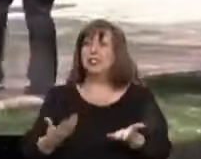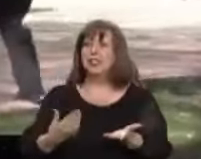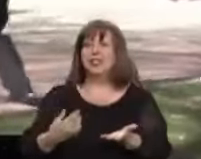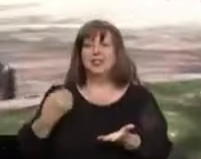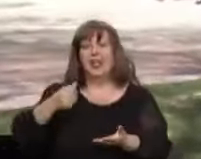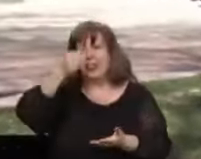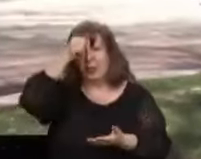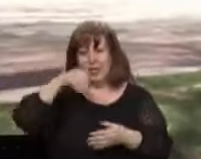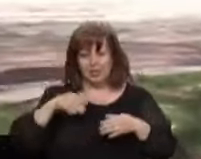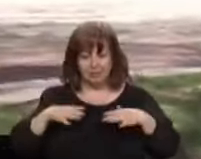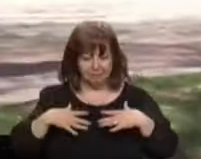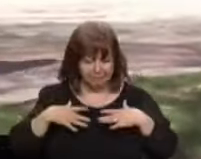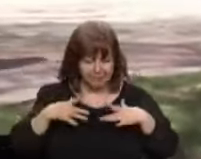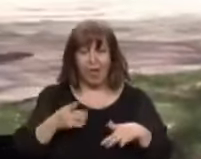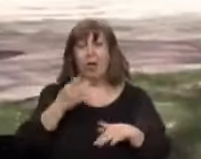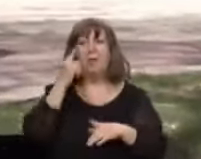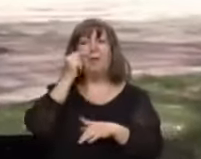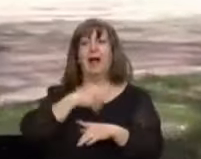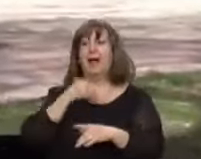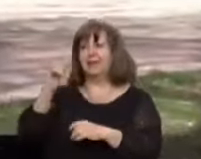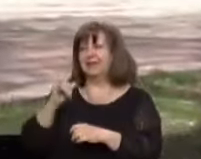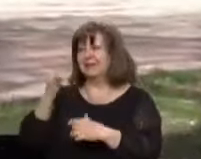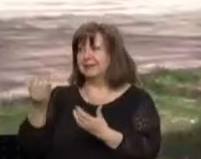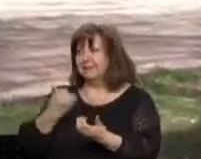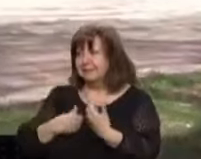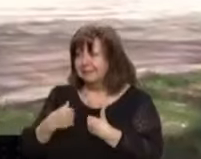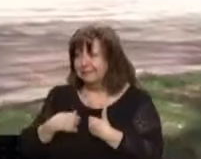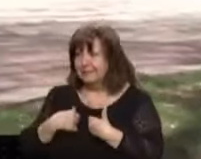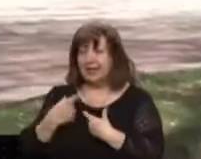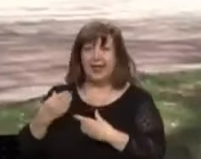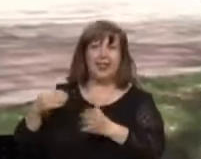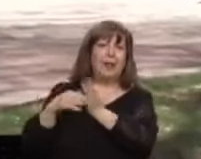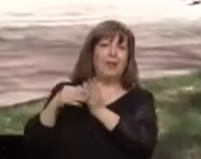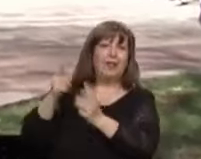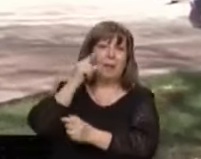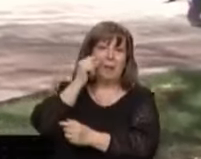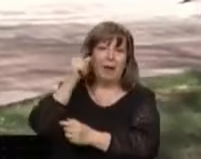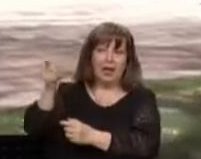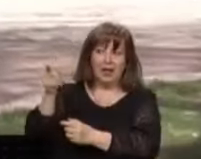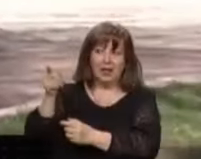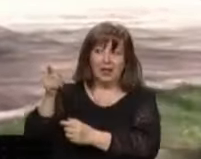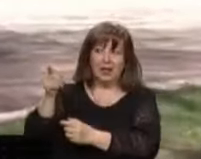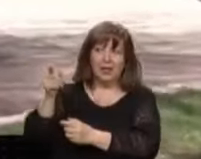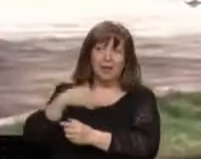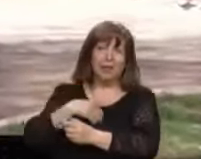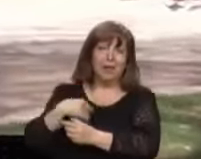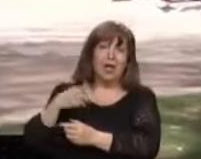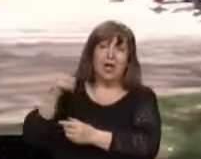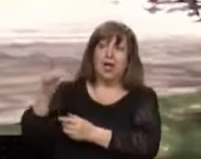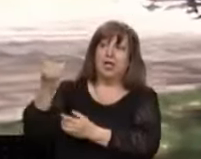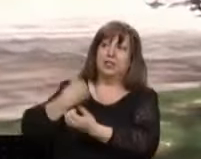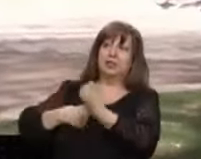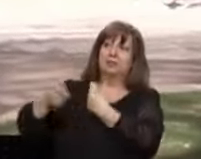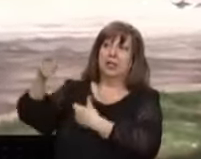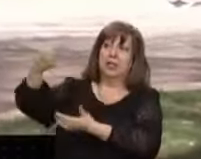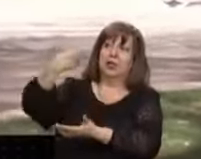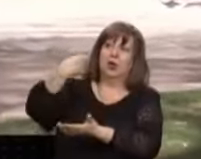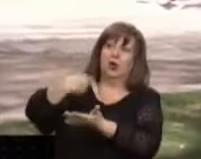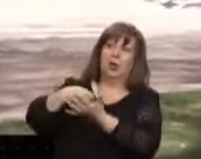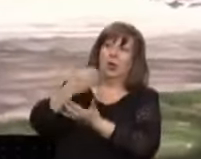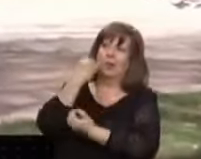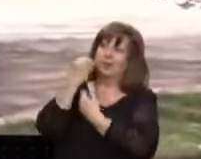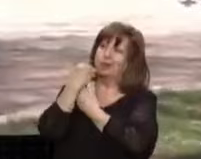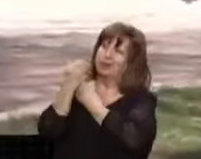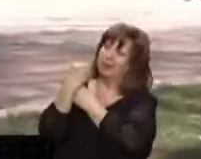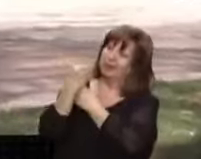seguramente el domingo cuando habl con mis papás o sea vos votas teniendo en cuenta lo que dicen tus padres y Son ellos los que me mantienen Así que